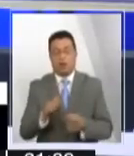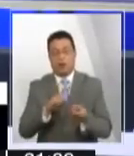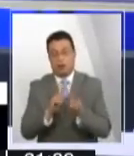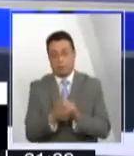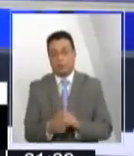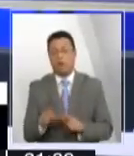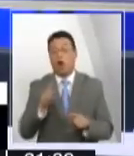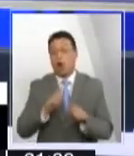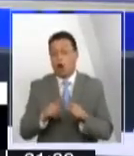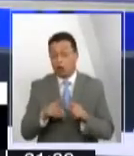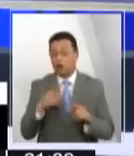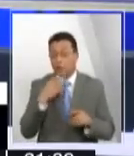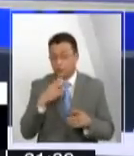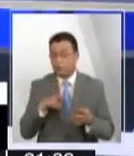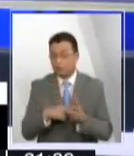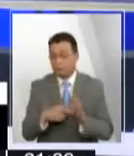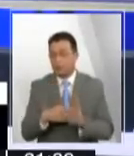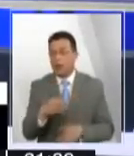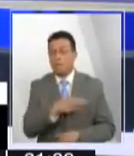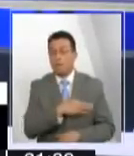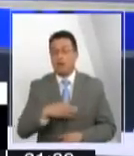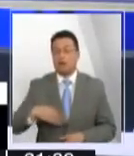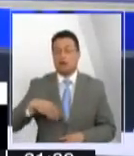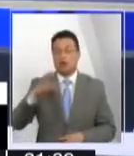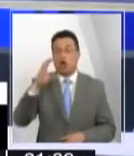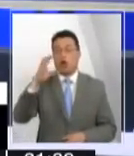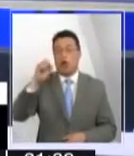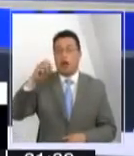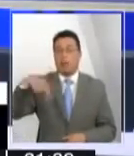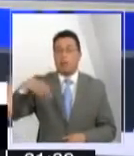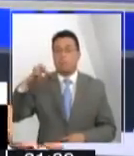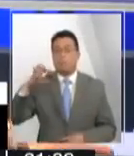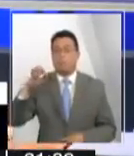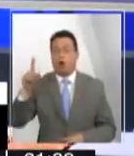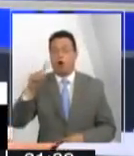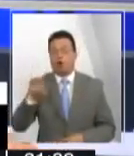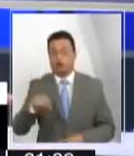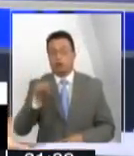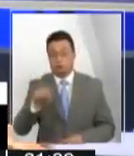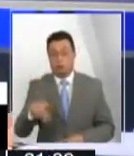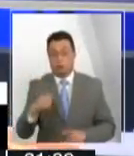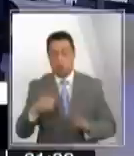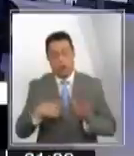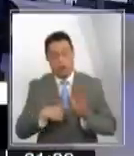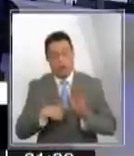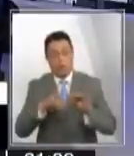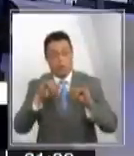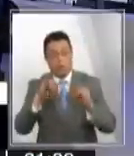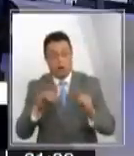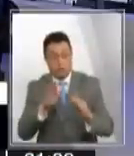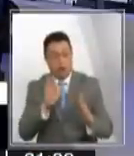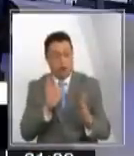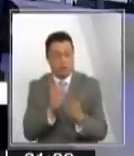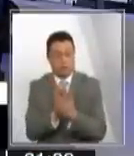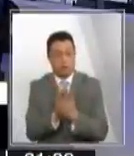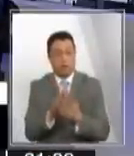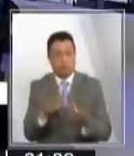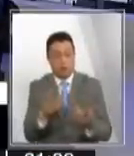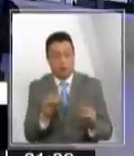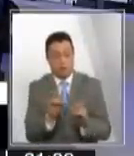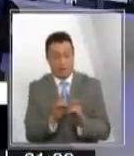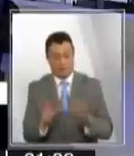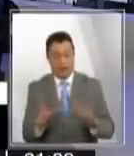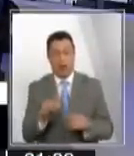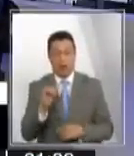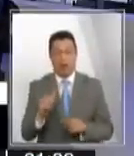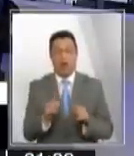ruido fue el que se provocó esta semana con el ministro Campos. Así es. Que no solo demostró un estilo bien particular de enfrentar la contingencia, sino